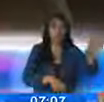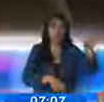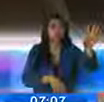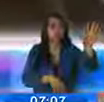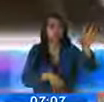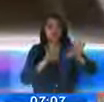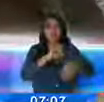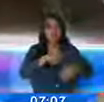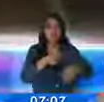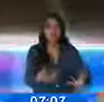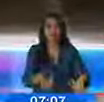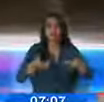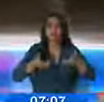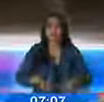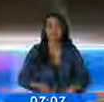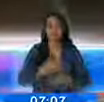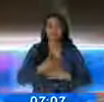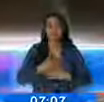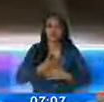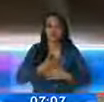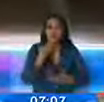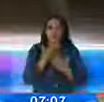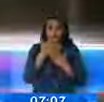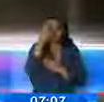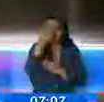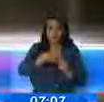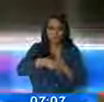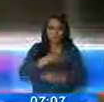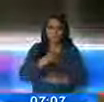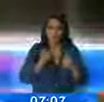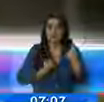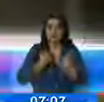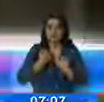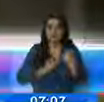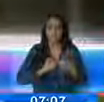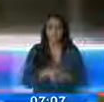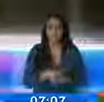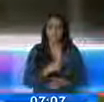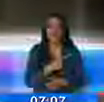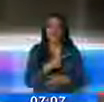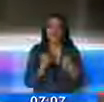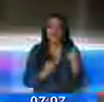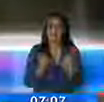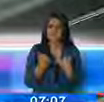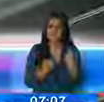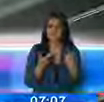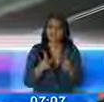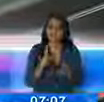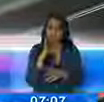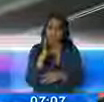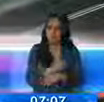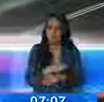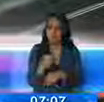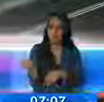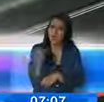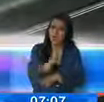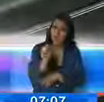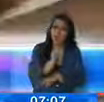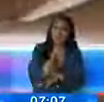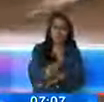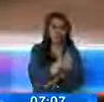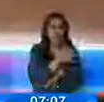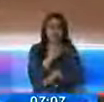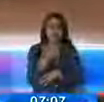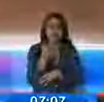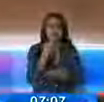está salvo ya encontramos gracias a la policía nacional a decir del dueño del vehículo cuando se dieron cuenta que el auto no estaba